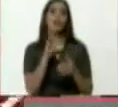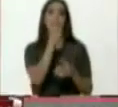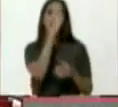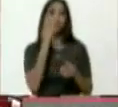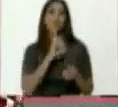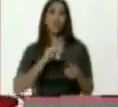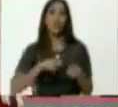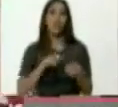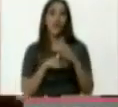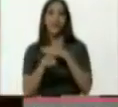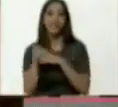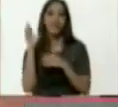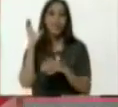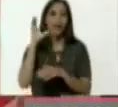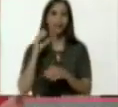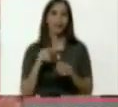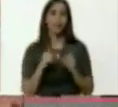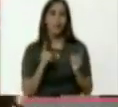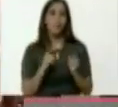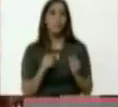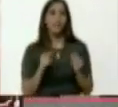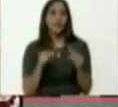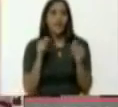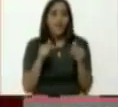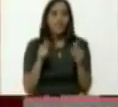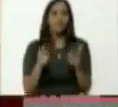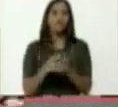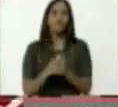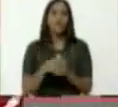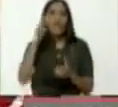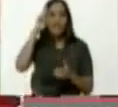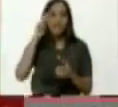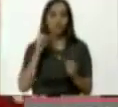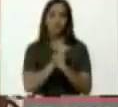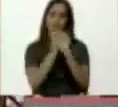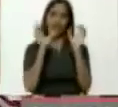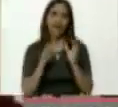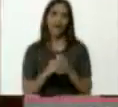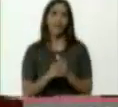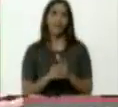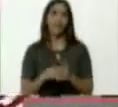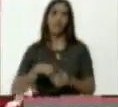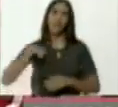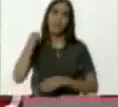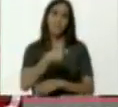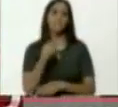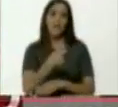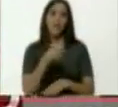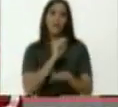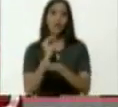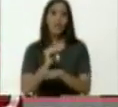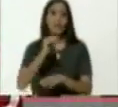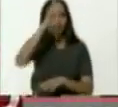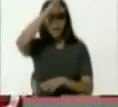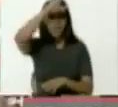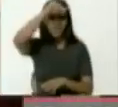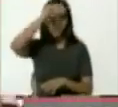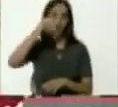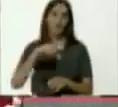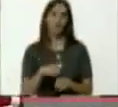entrar al país. Pero esto sí por una razón obvia. Les dan plata para que cuiden el Amazonas.